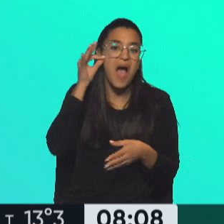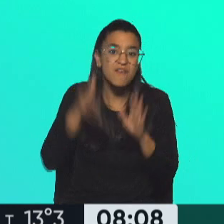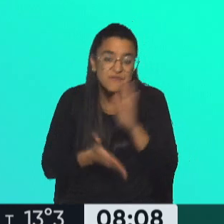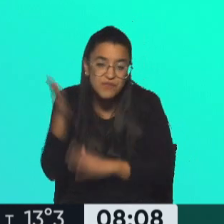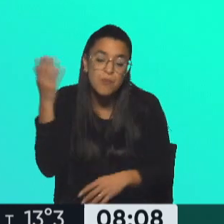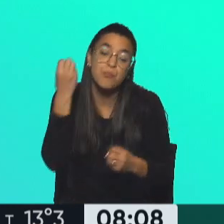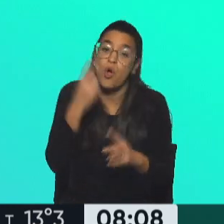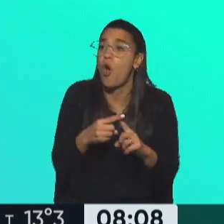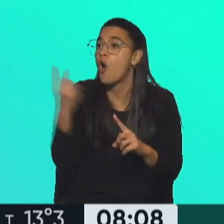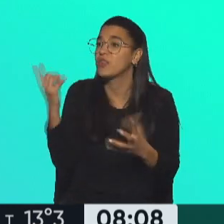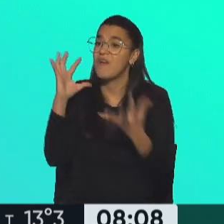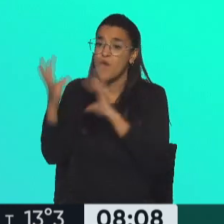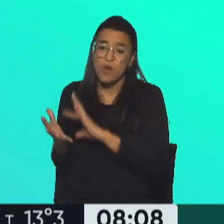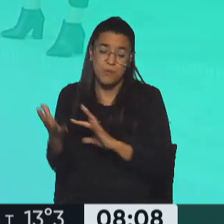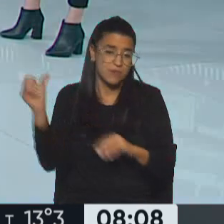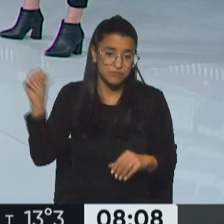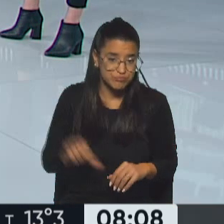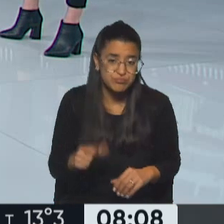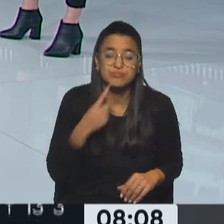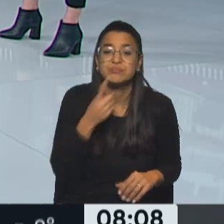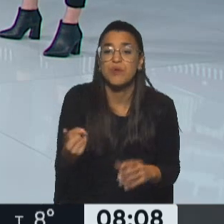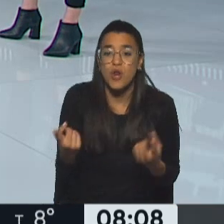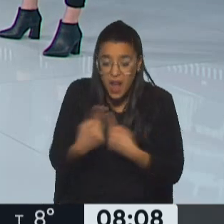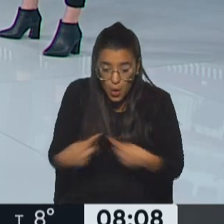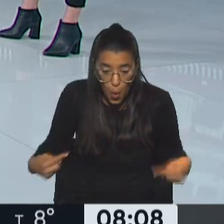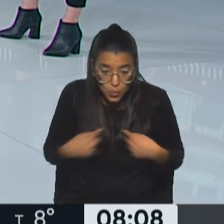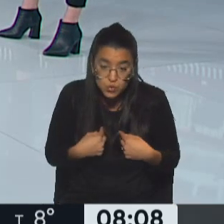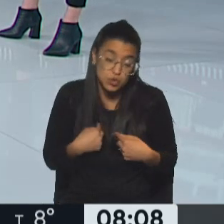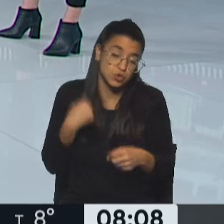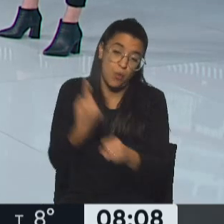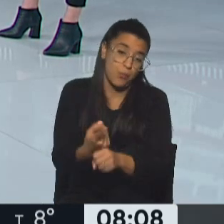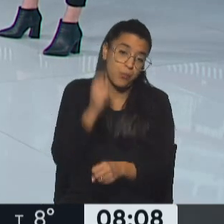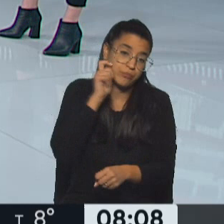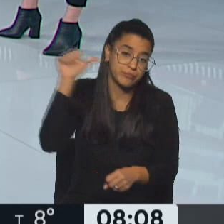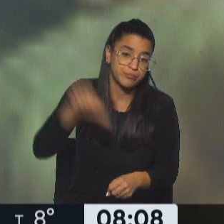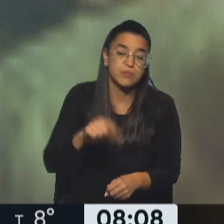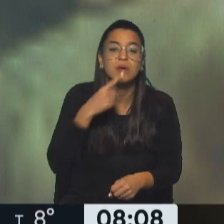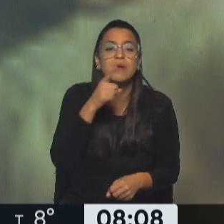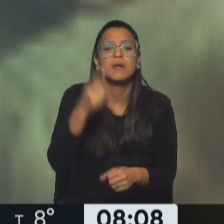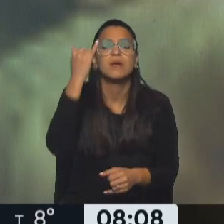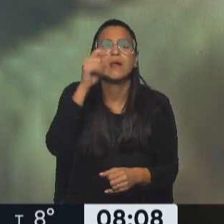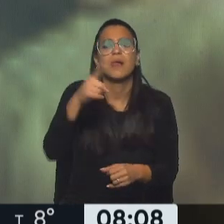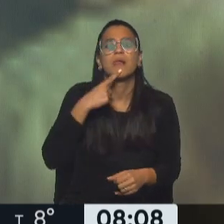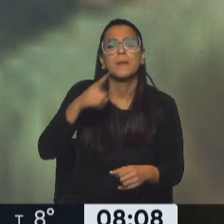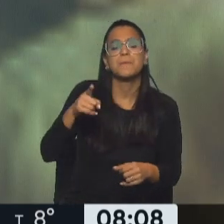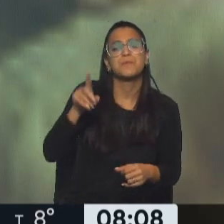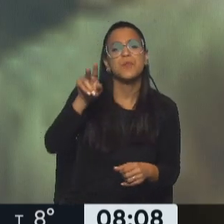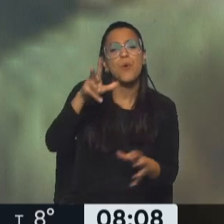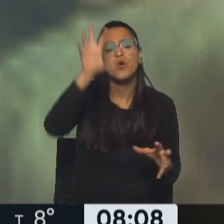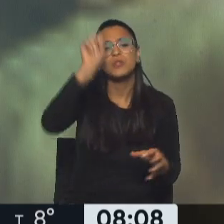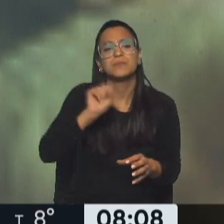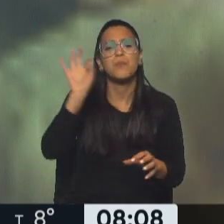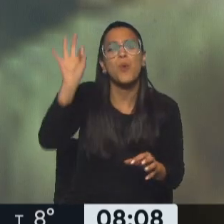porque de otra manera, digo, mediante sus propios recursos no lo pueden lograr. Acá hay un está el apartado, panorama. Ale, en la parte superior del mapa que vos trajiste,